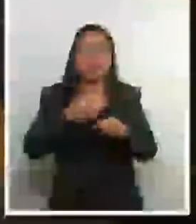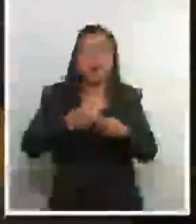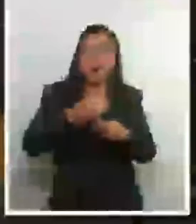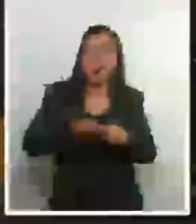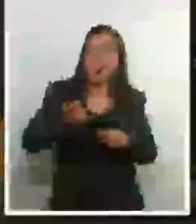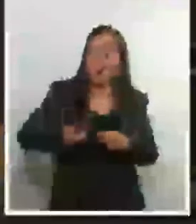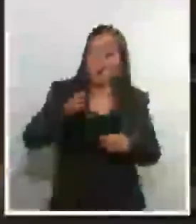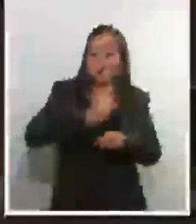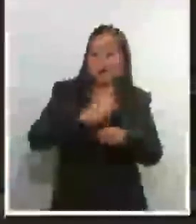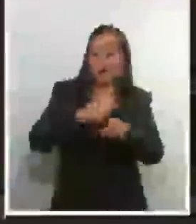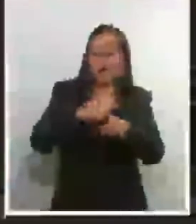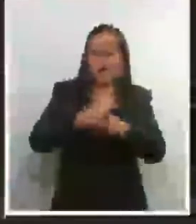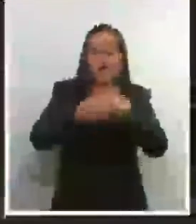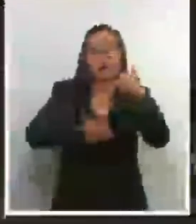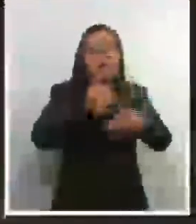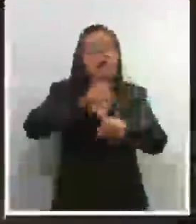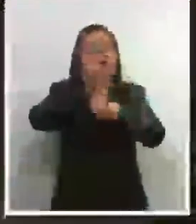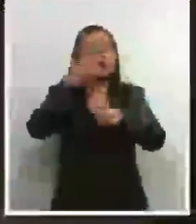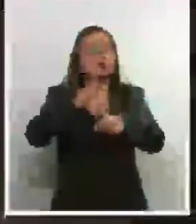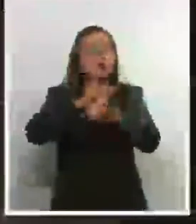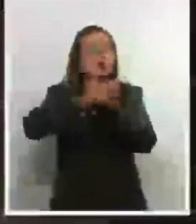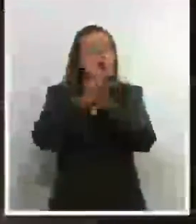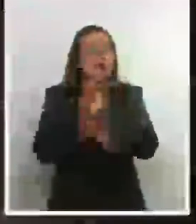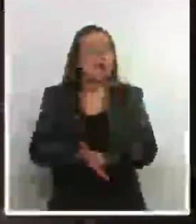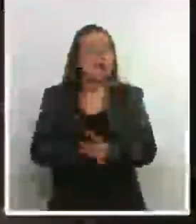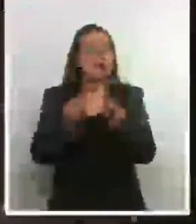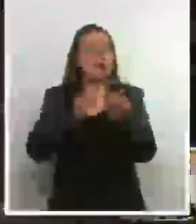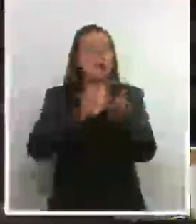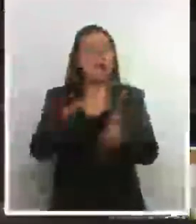y burócratas de ahí en adelante. Muchas gracias.